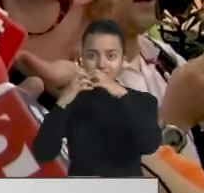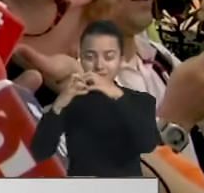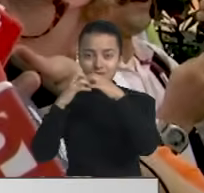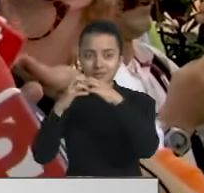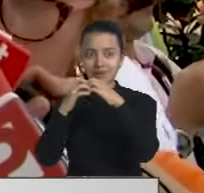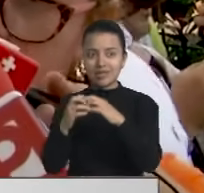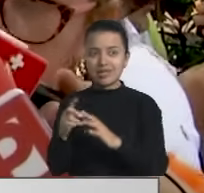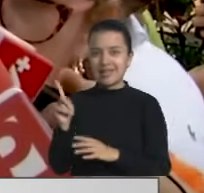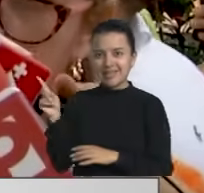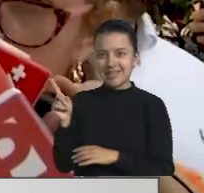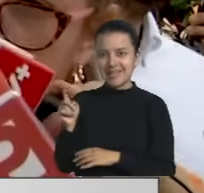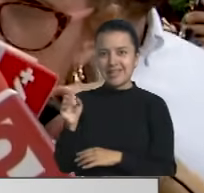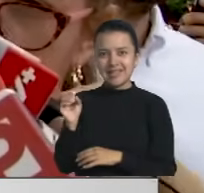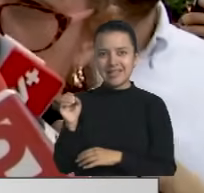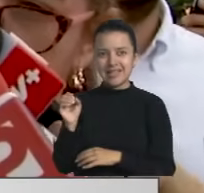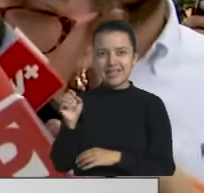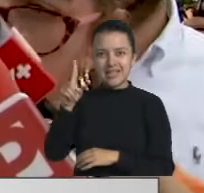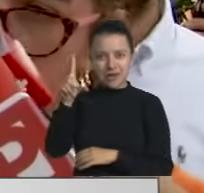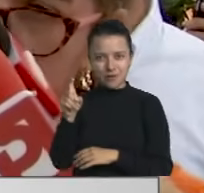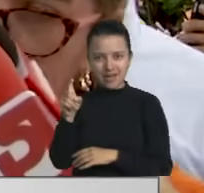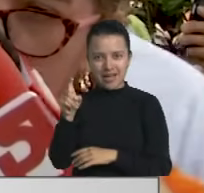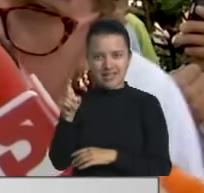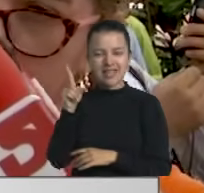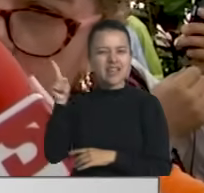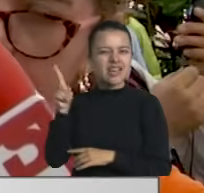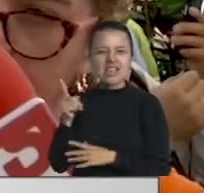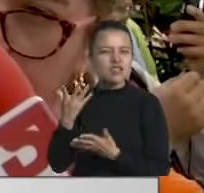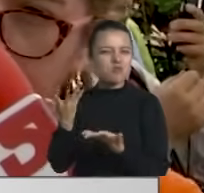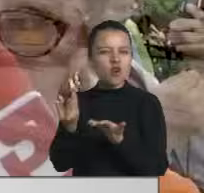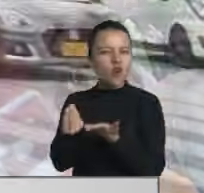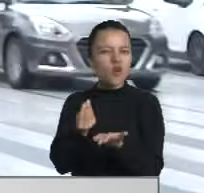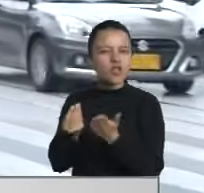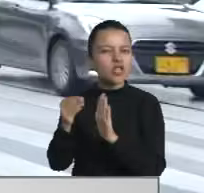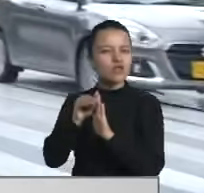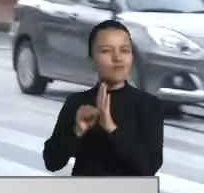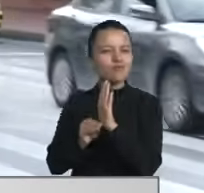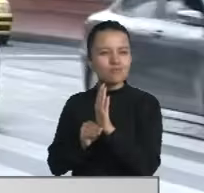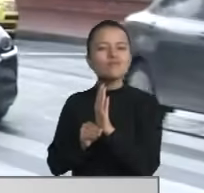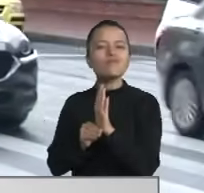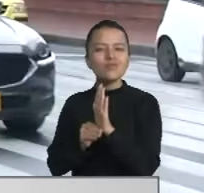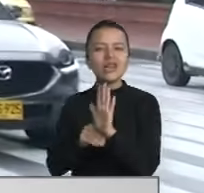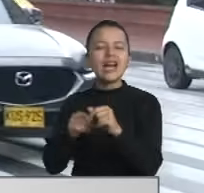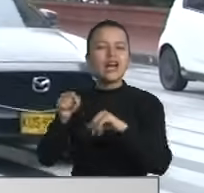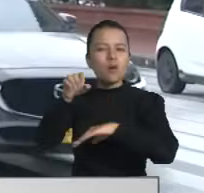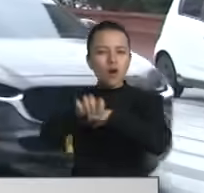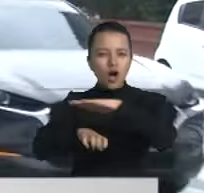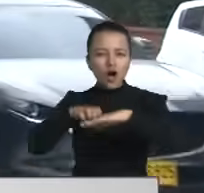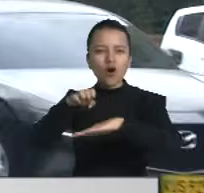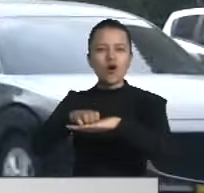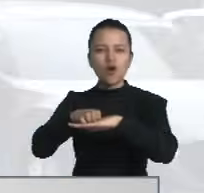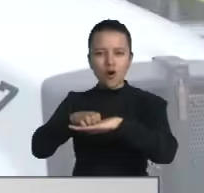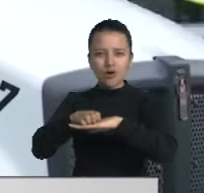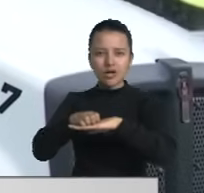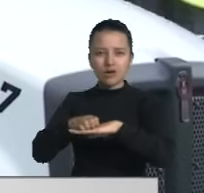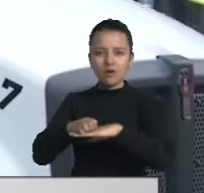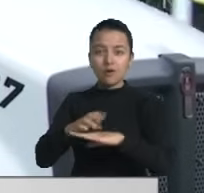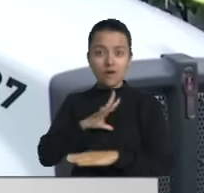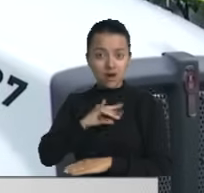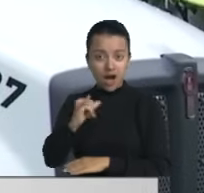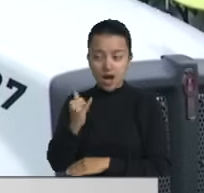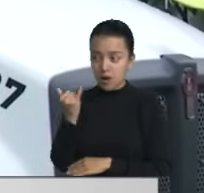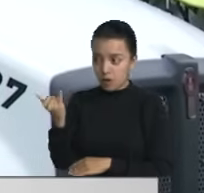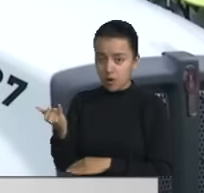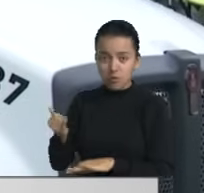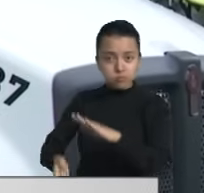Por supuesto, cumplen con los más altos estándares en lo que corresponde al tema ecológico en la ciudad de Santiago de Cali. Pero lo más importante,